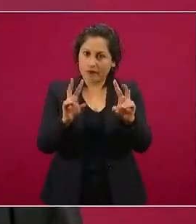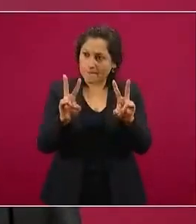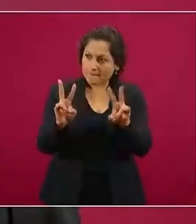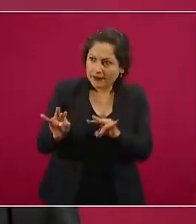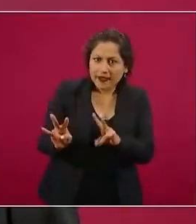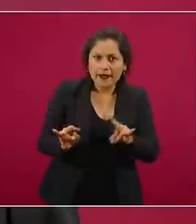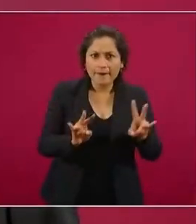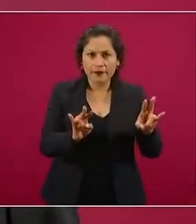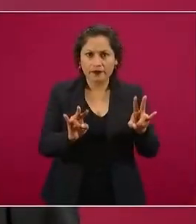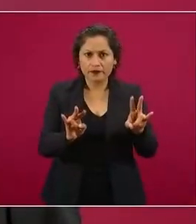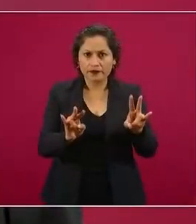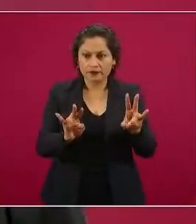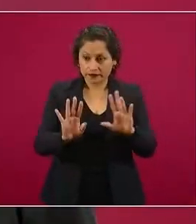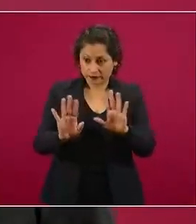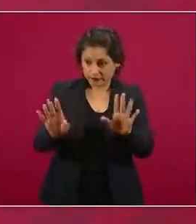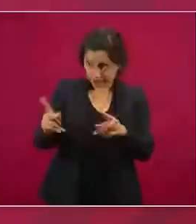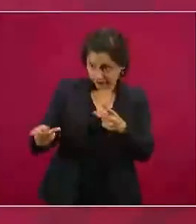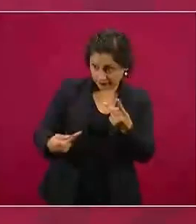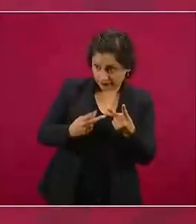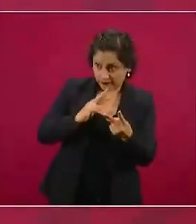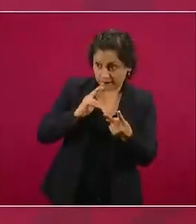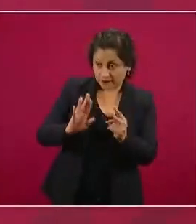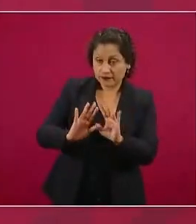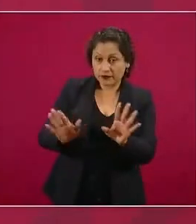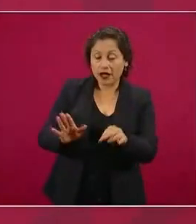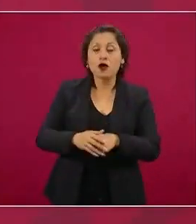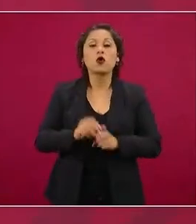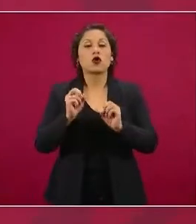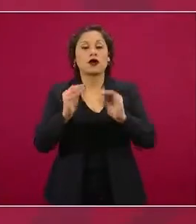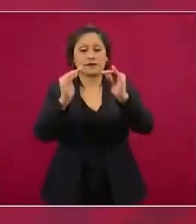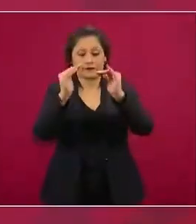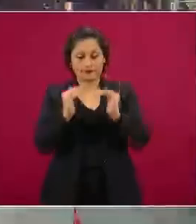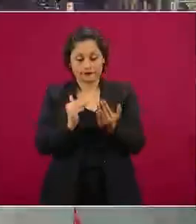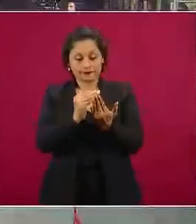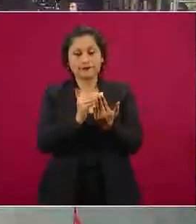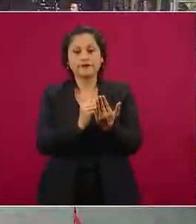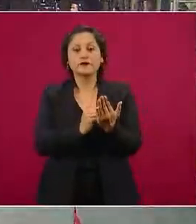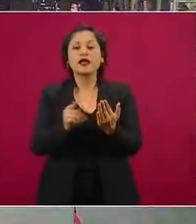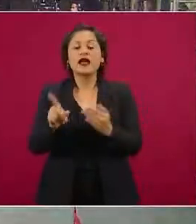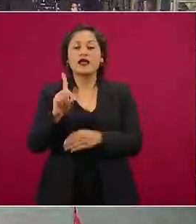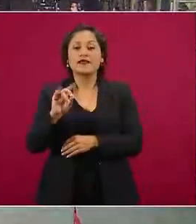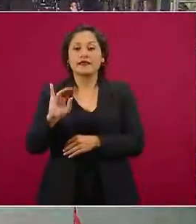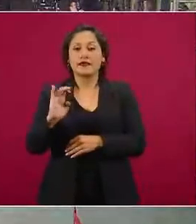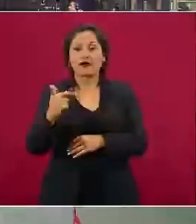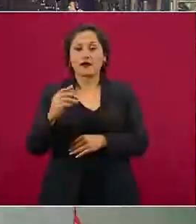Bien, Sharon, ¿ya? Bueno, entonces viene Diego.